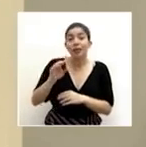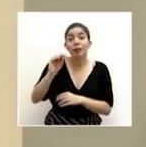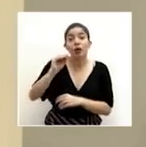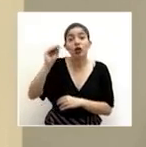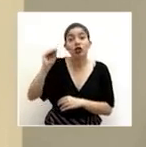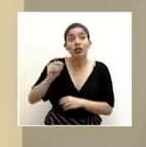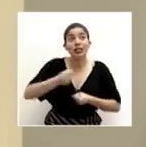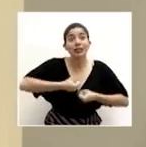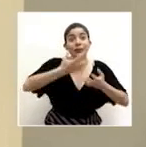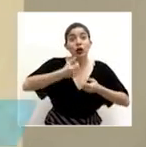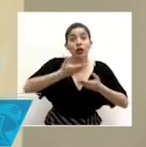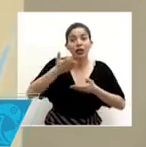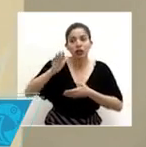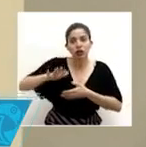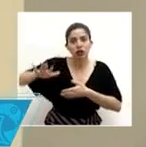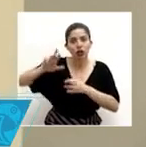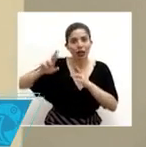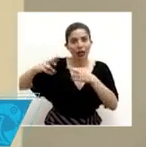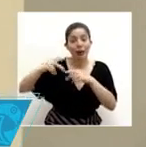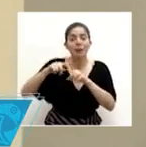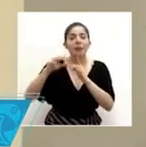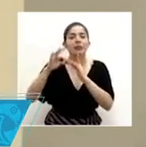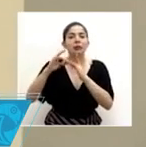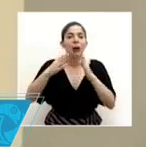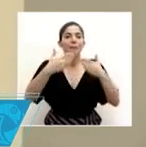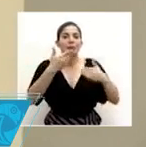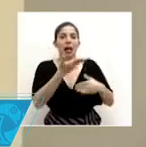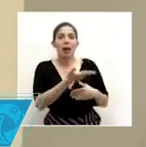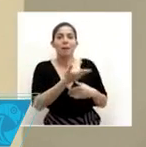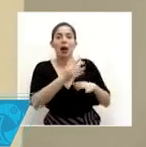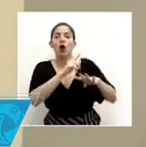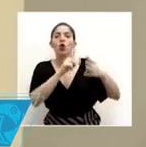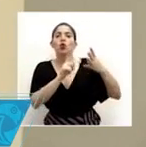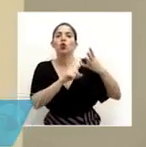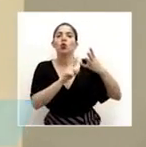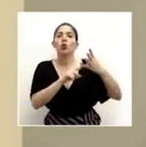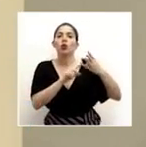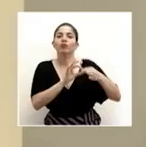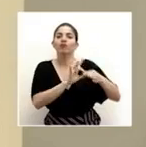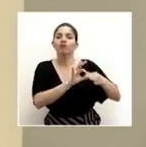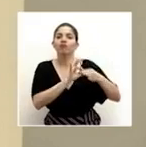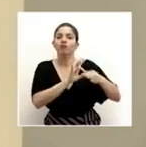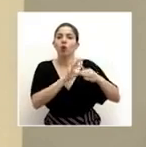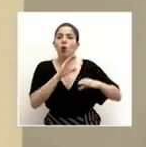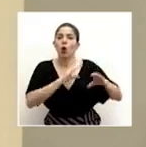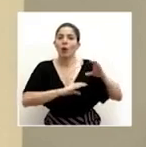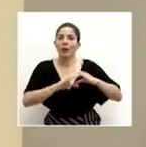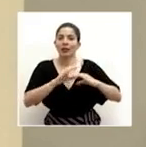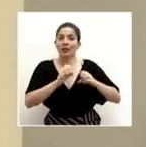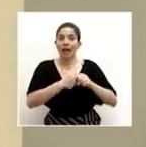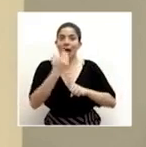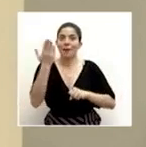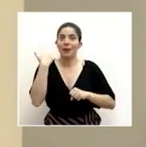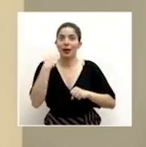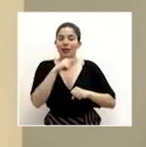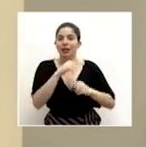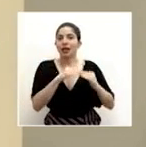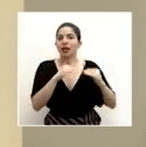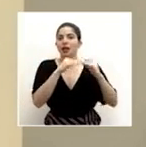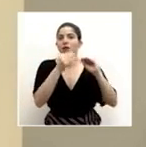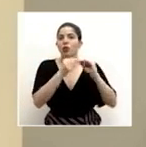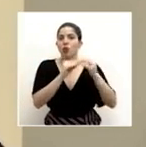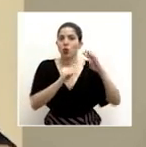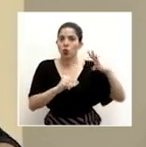nuestras exportaciones, pero en particular Panamá es nuestro cuarto socio comercial el año pasado.